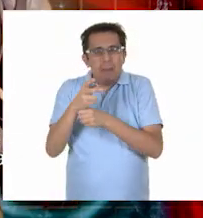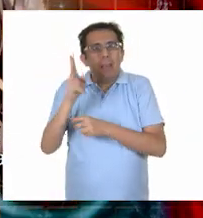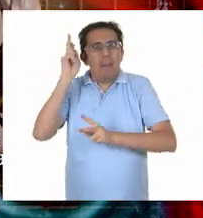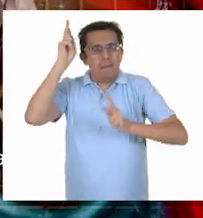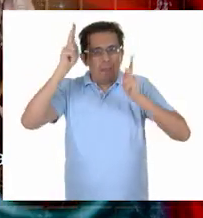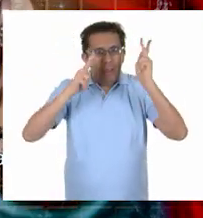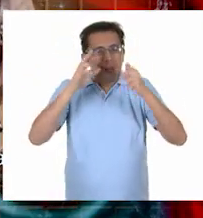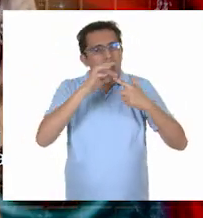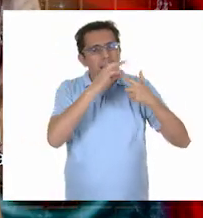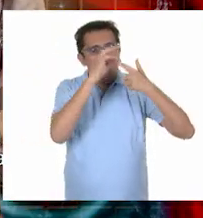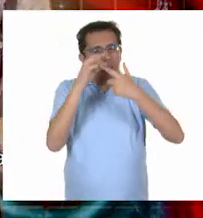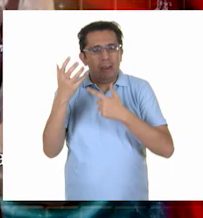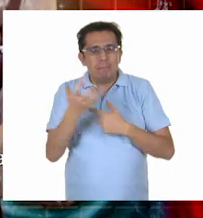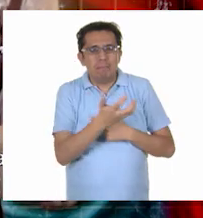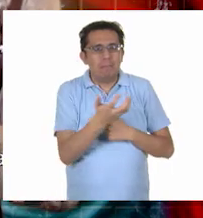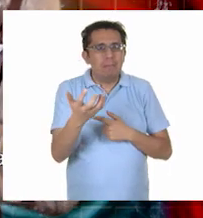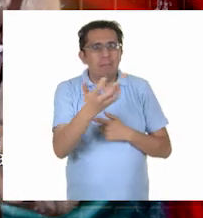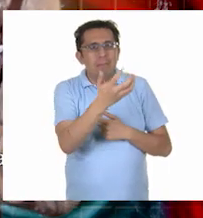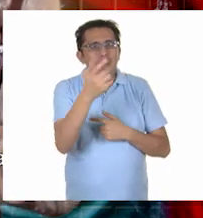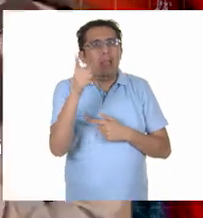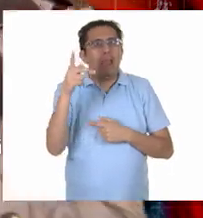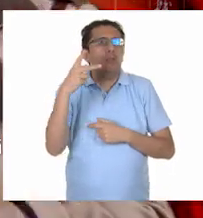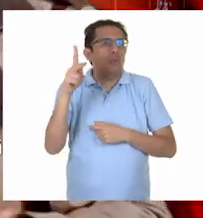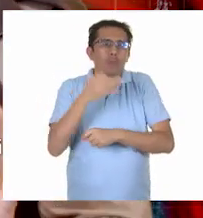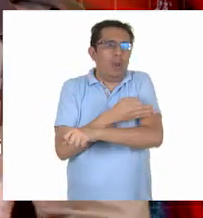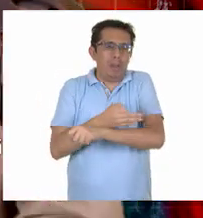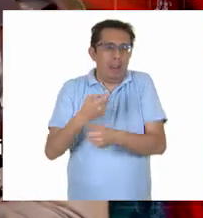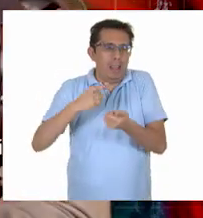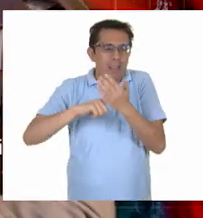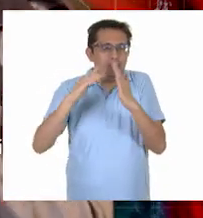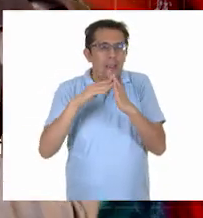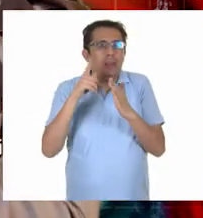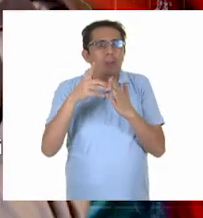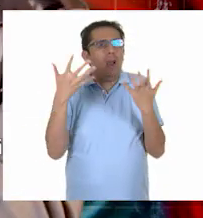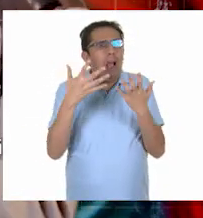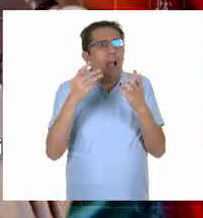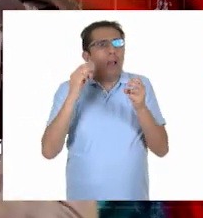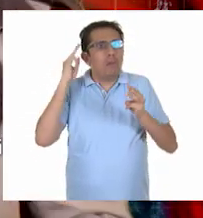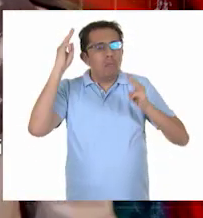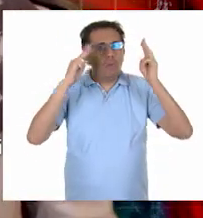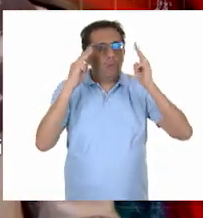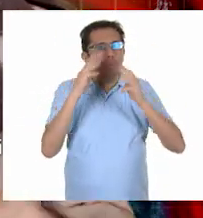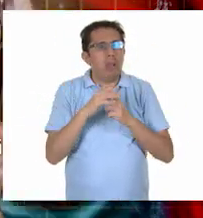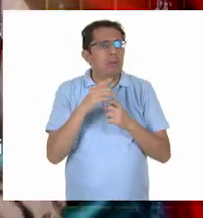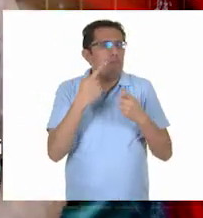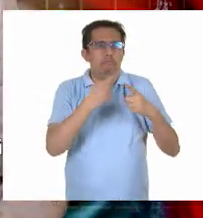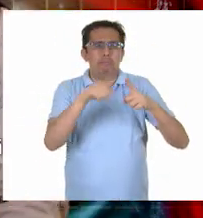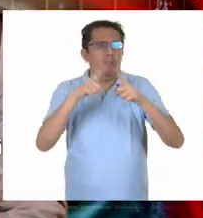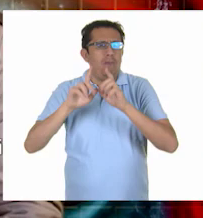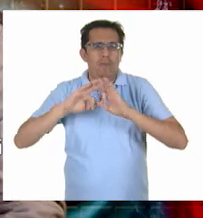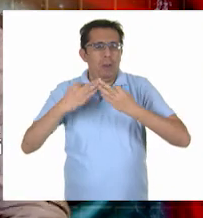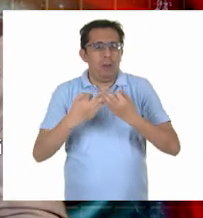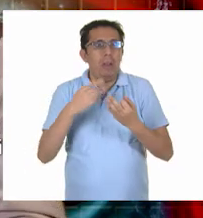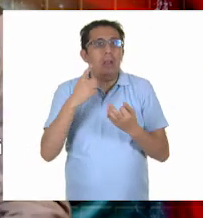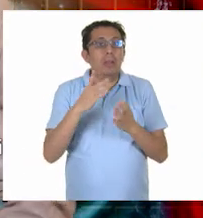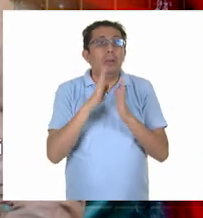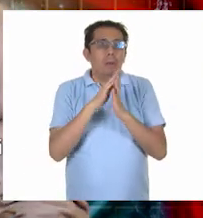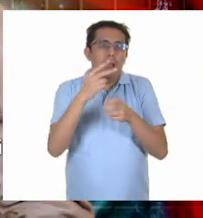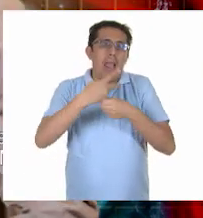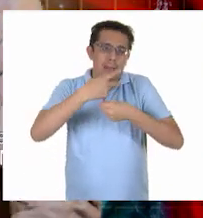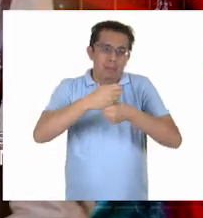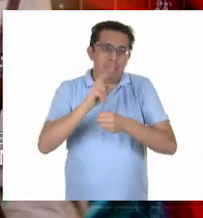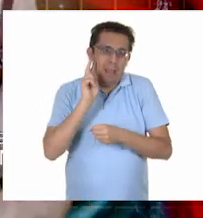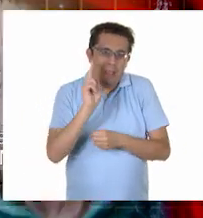visita guiada a la gente que esté en tu casa. Haz tu museo de una y mil formas y por favor invítame a